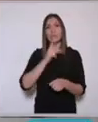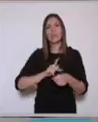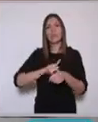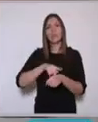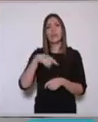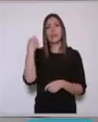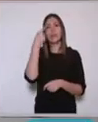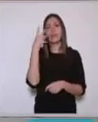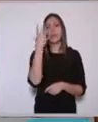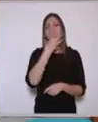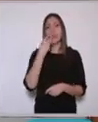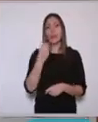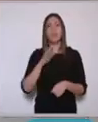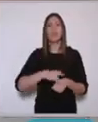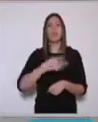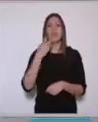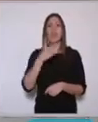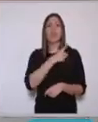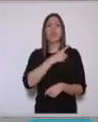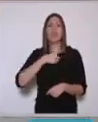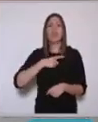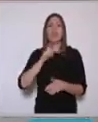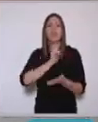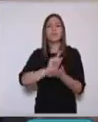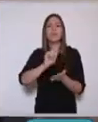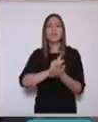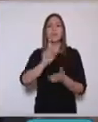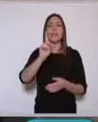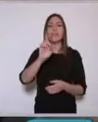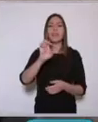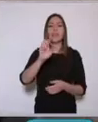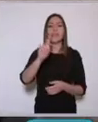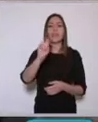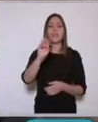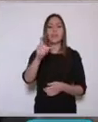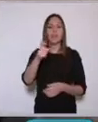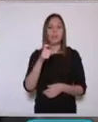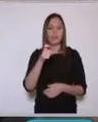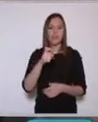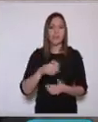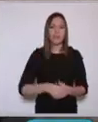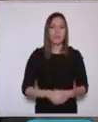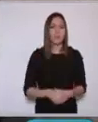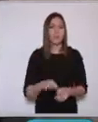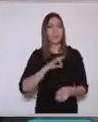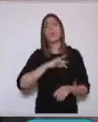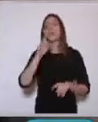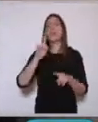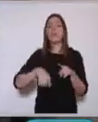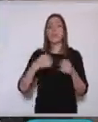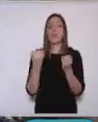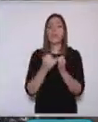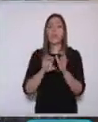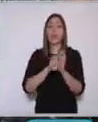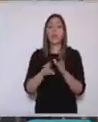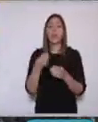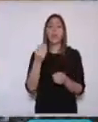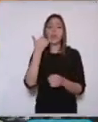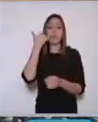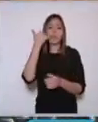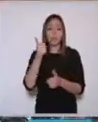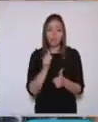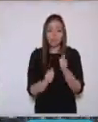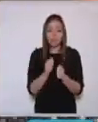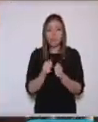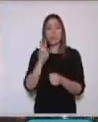tu momento detox. Qué rico. Claro, en el que puedes además también desintoxicarte del celular, de la computadora, de